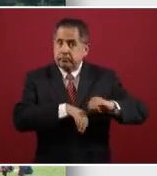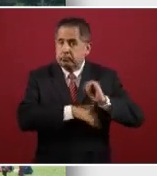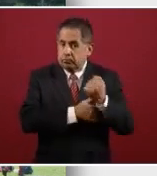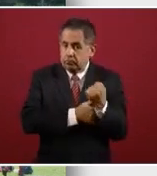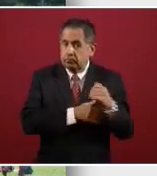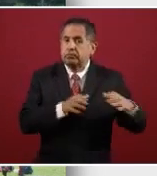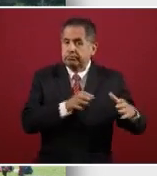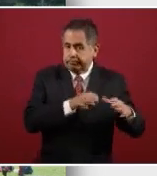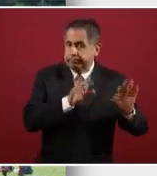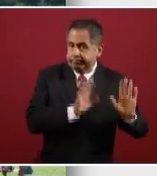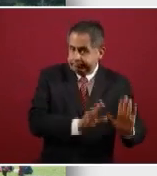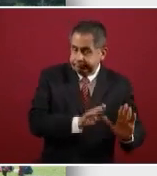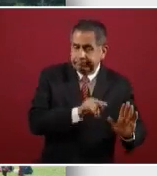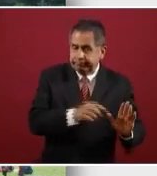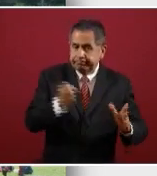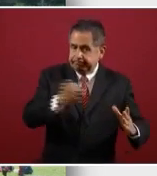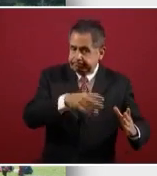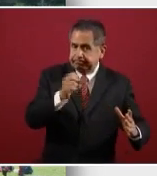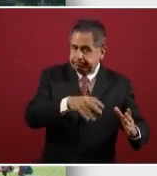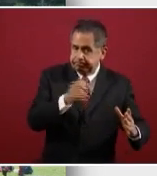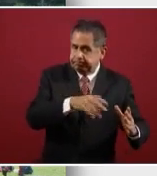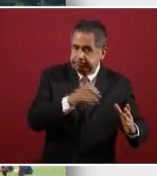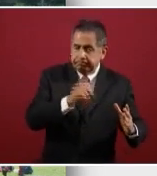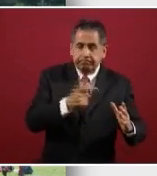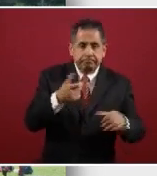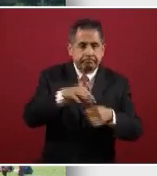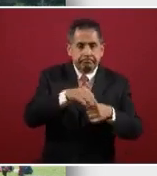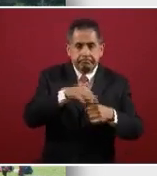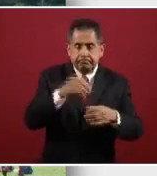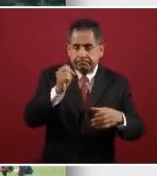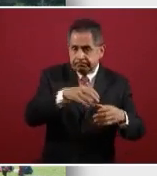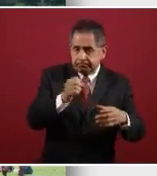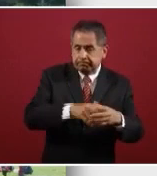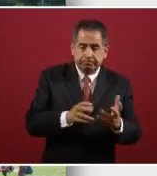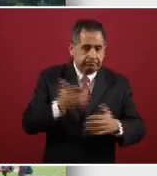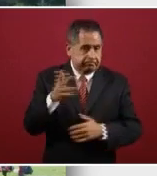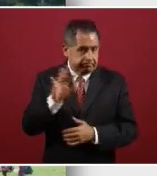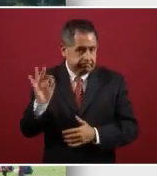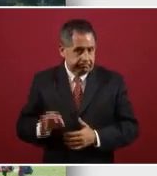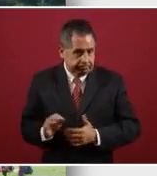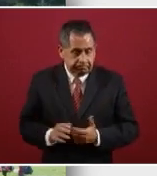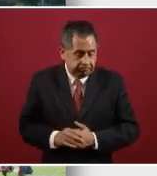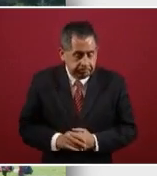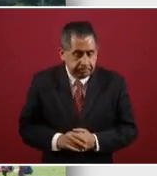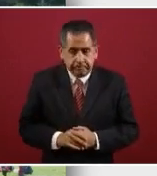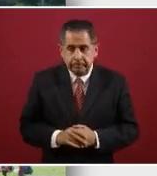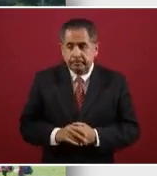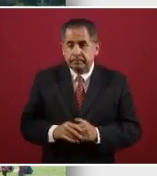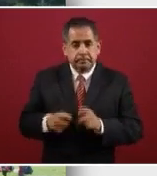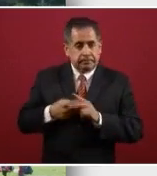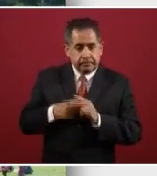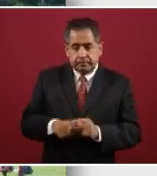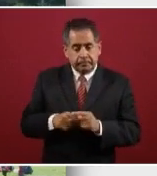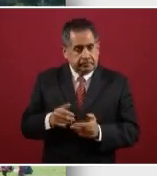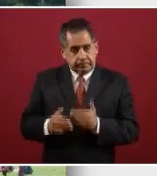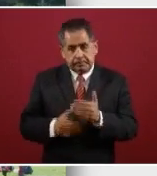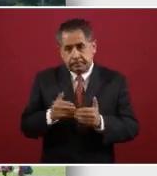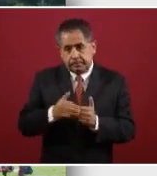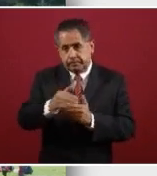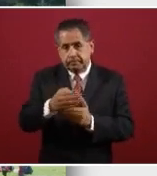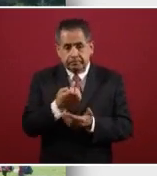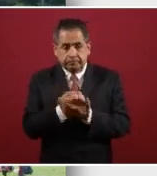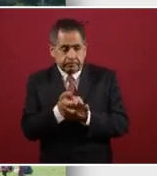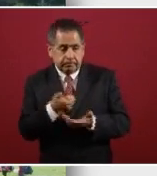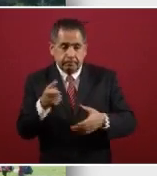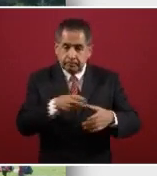está planteado los lineamientos así de nuestro programa. Y en base a esto, para empezar a andar el camino de la economía